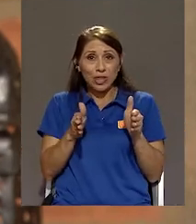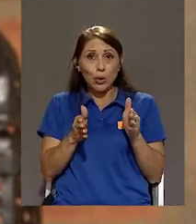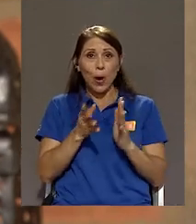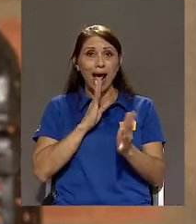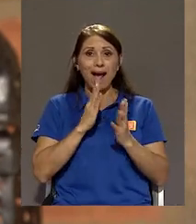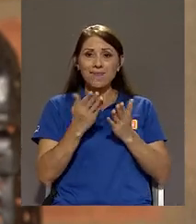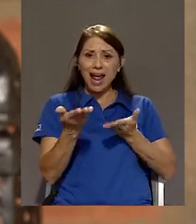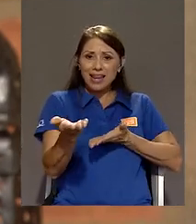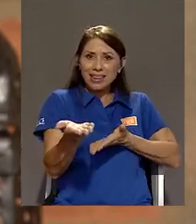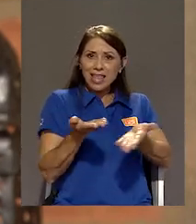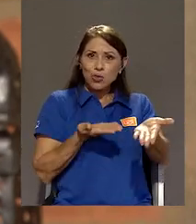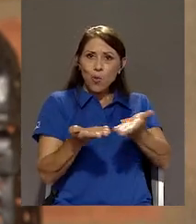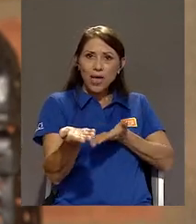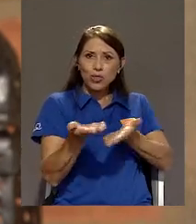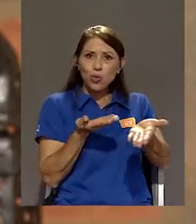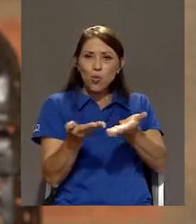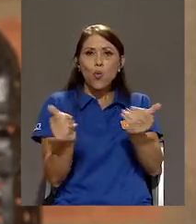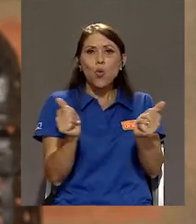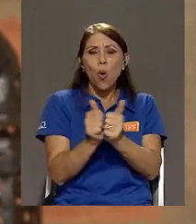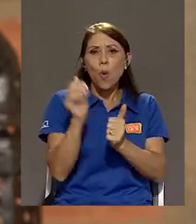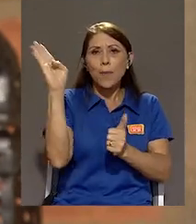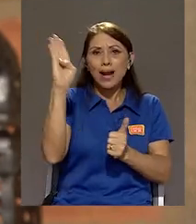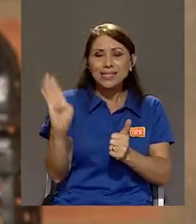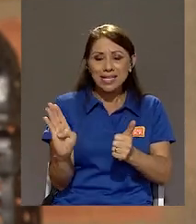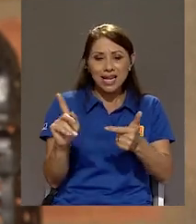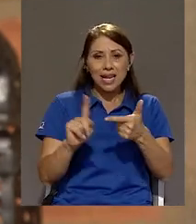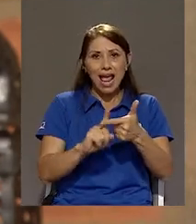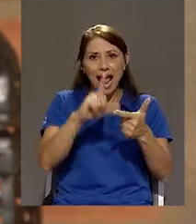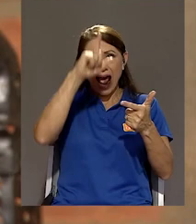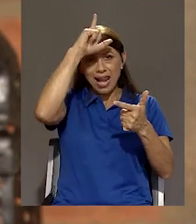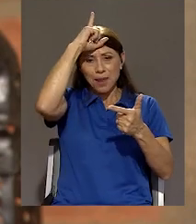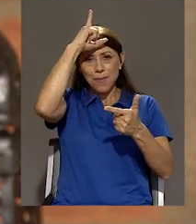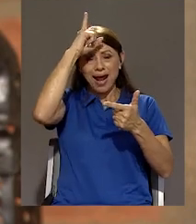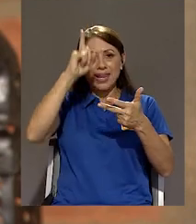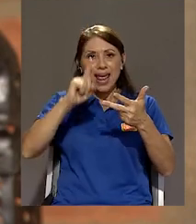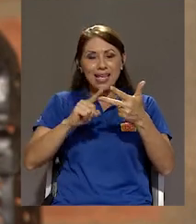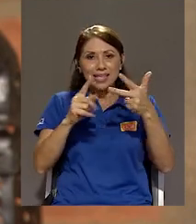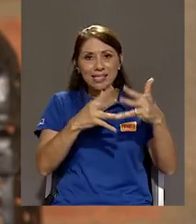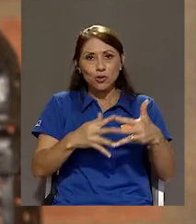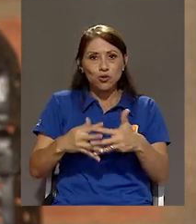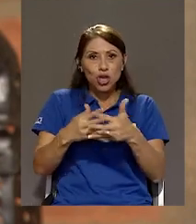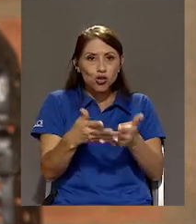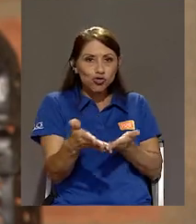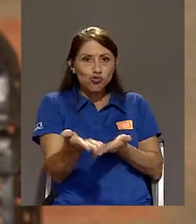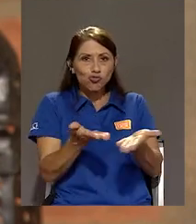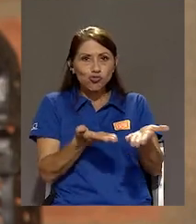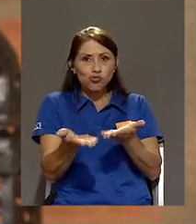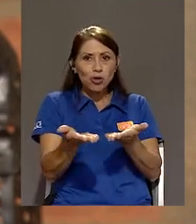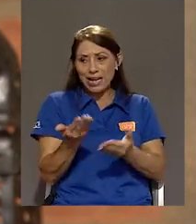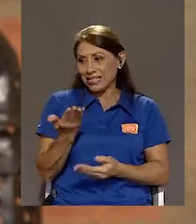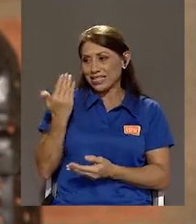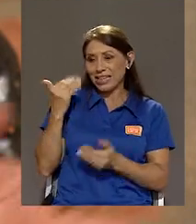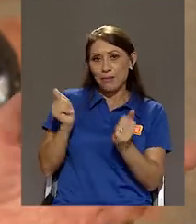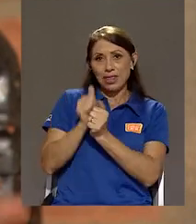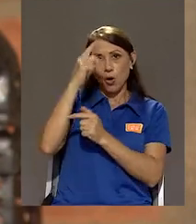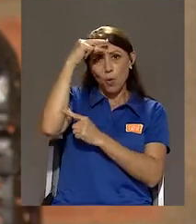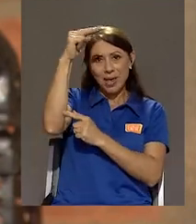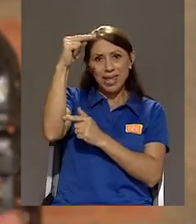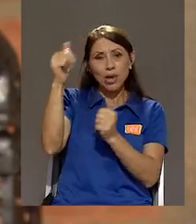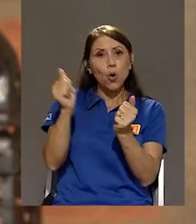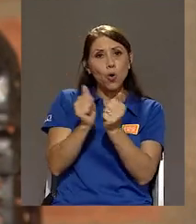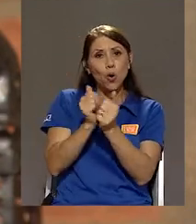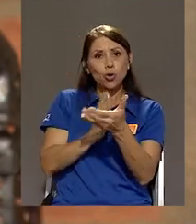con un Brasil, con un Alemania, con un mismo Estados Unidos, cuando consideramos recientemente con México, con el